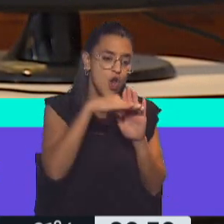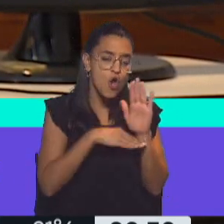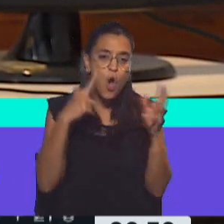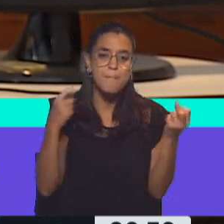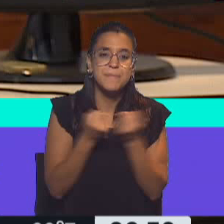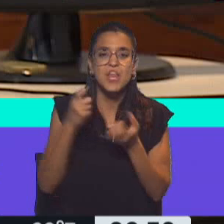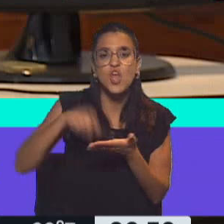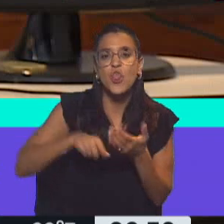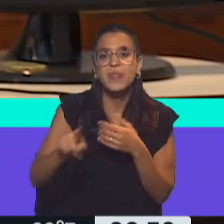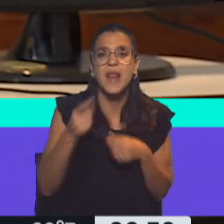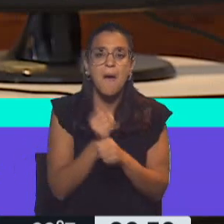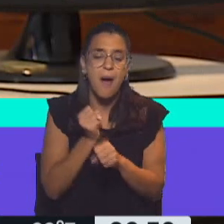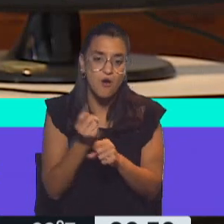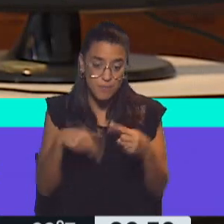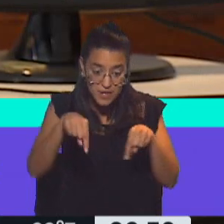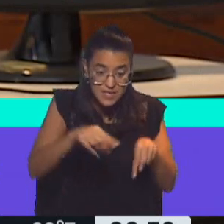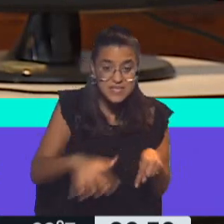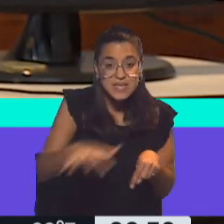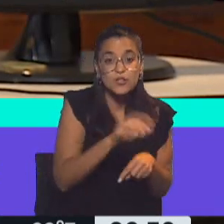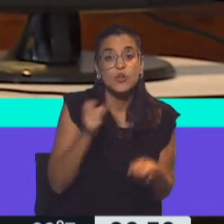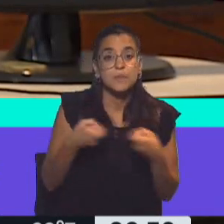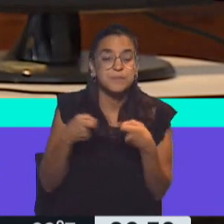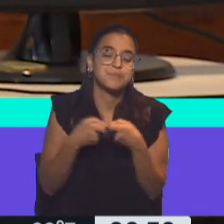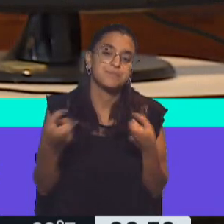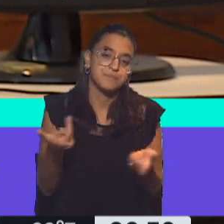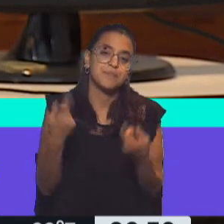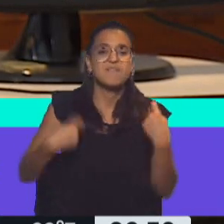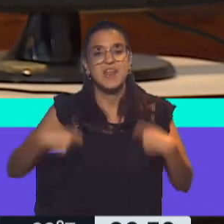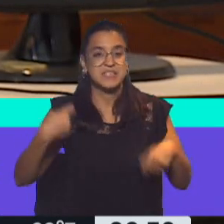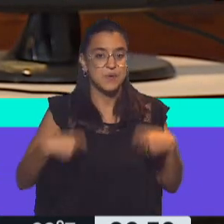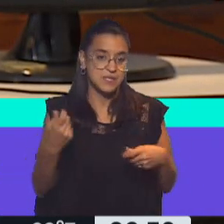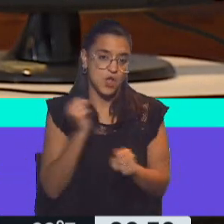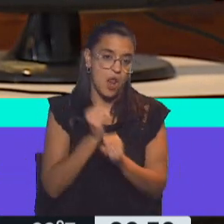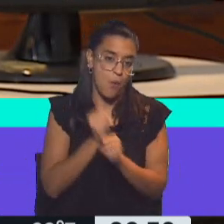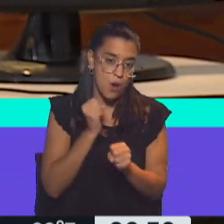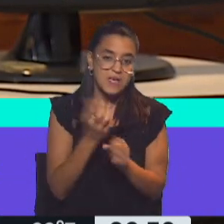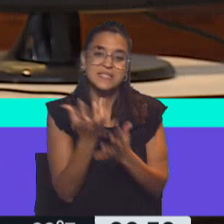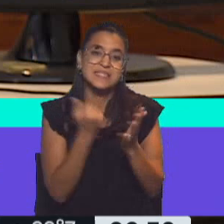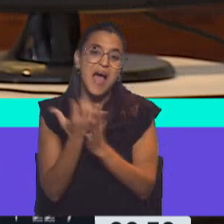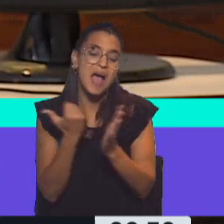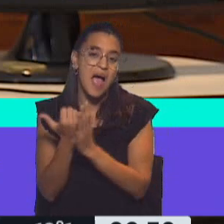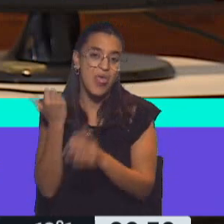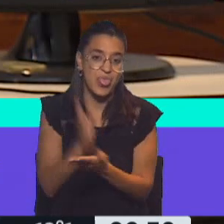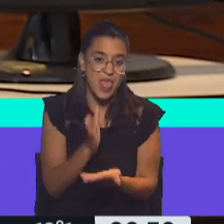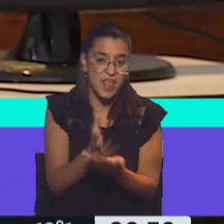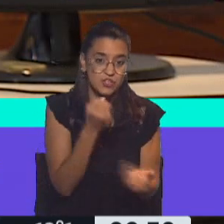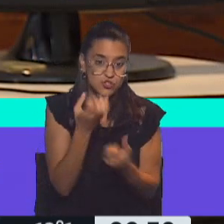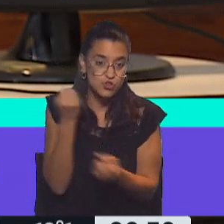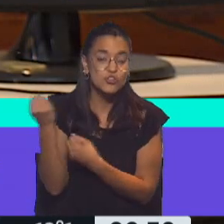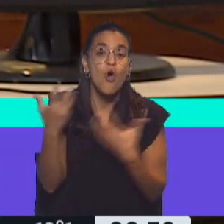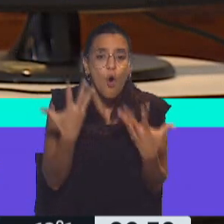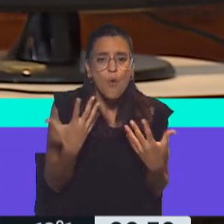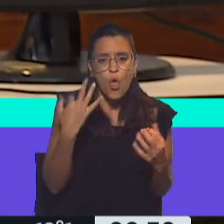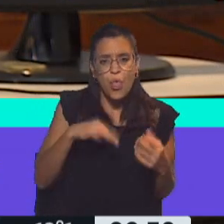trabajo y esto desde el sector empresario es sinónimo de flexibilización laboral de quitar derechos por supuesto que hay que